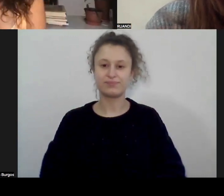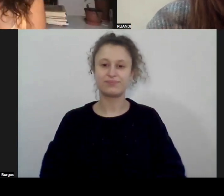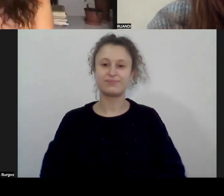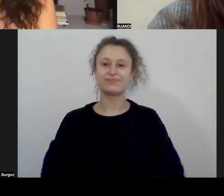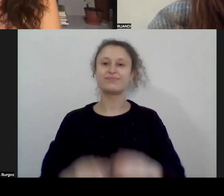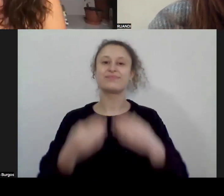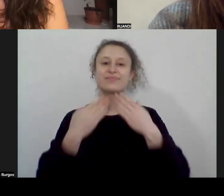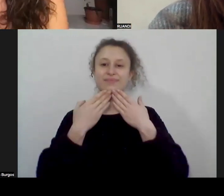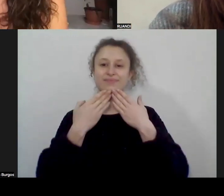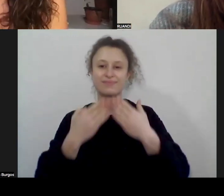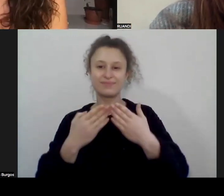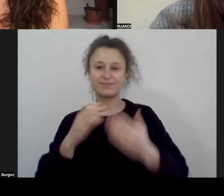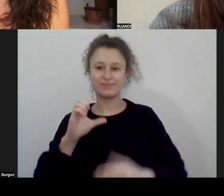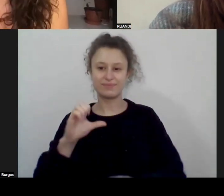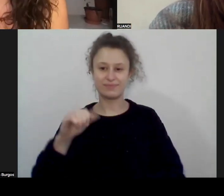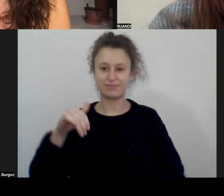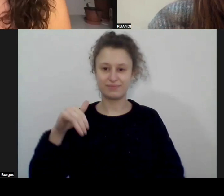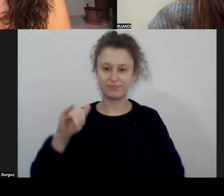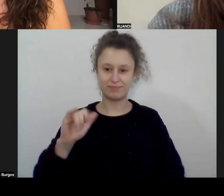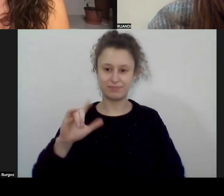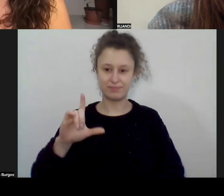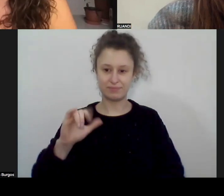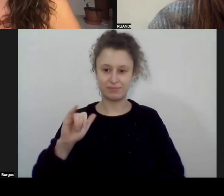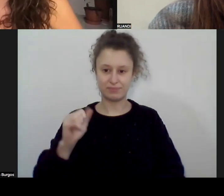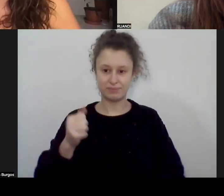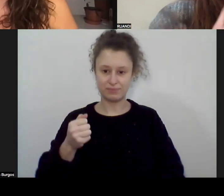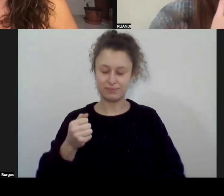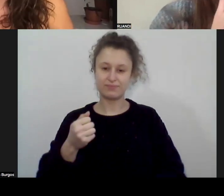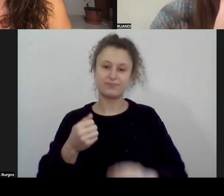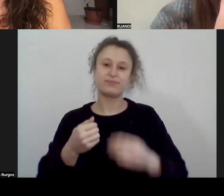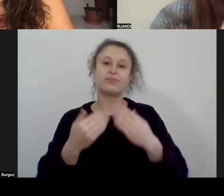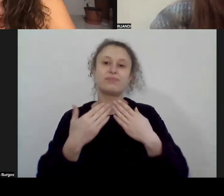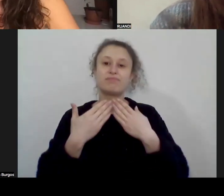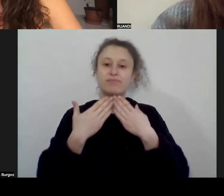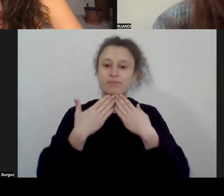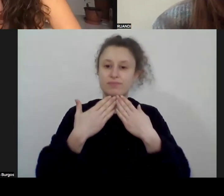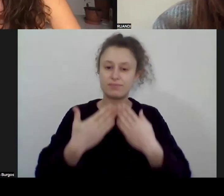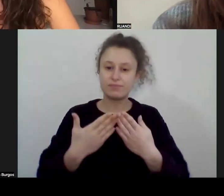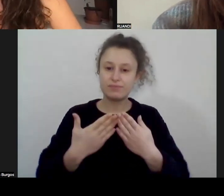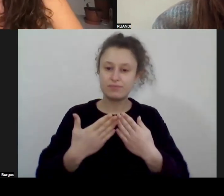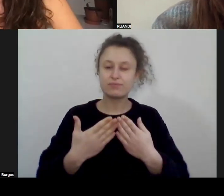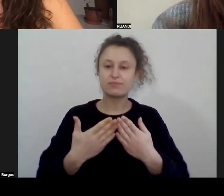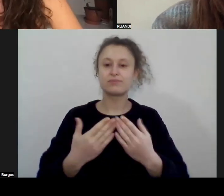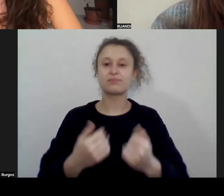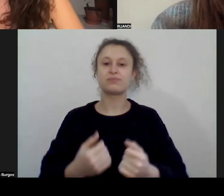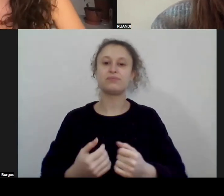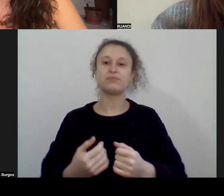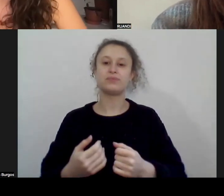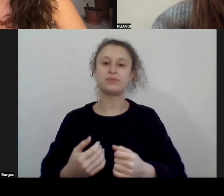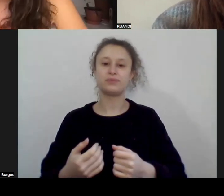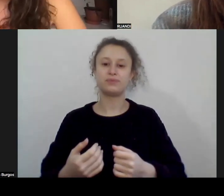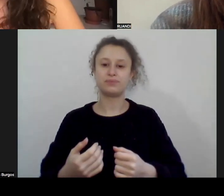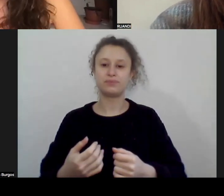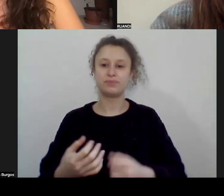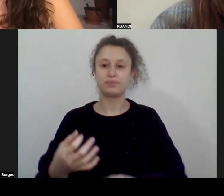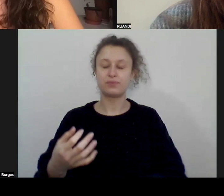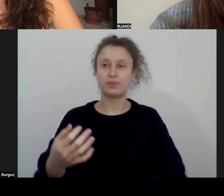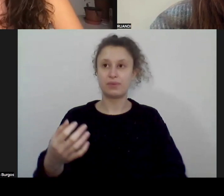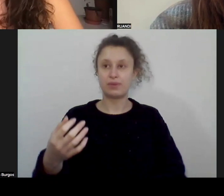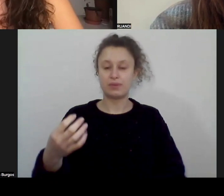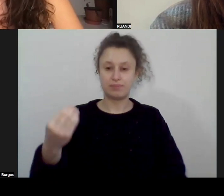Gracias, Emilia. Primero que nada, quiero agradecer la oportunidad de participar en esta